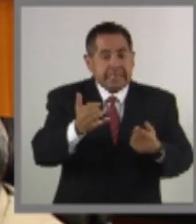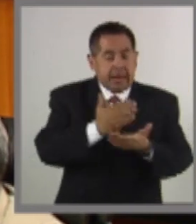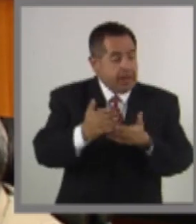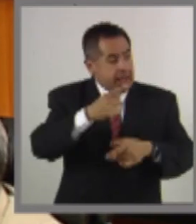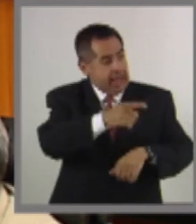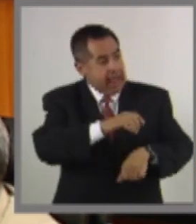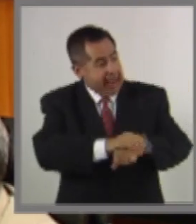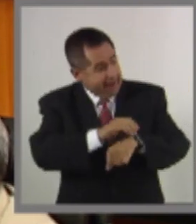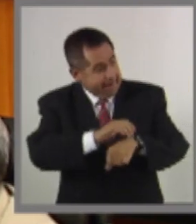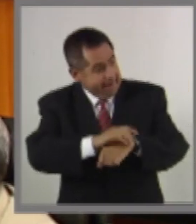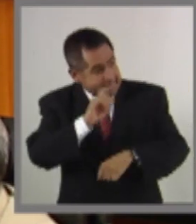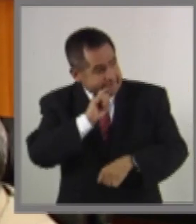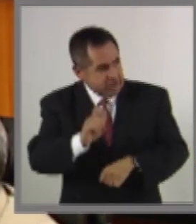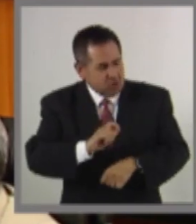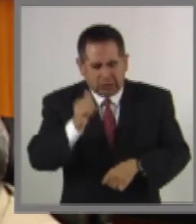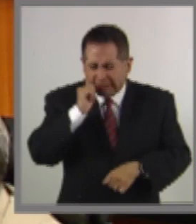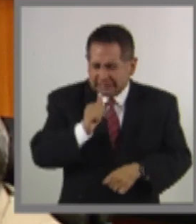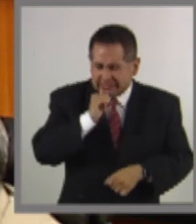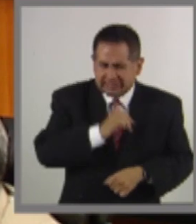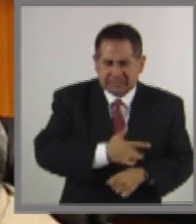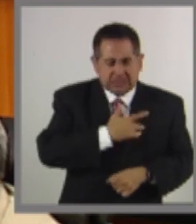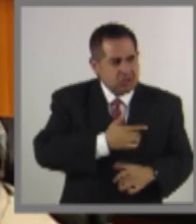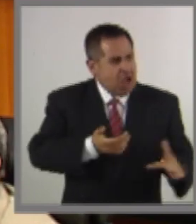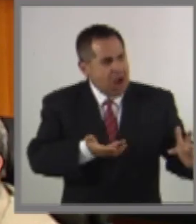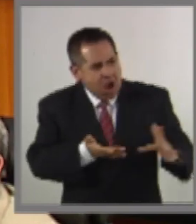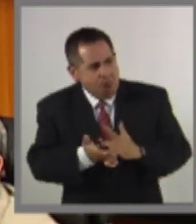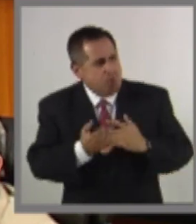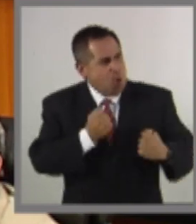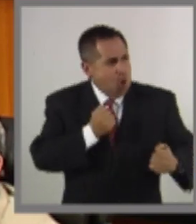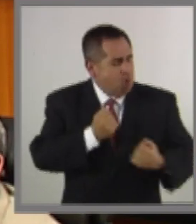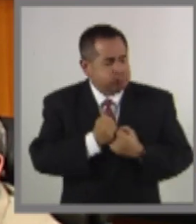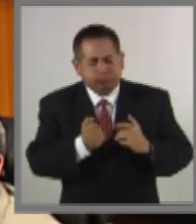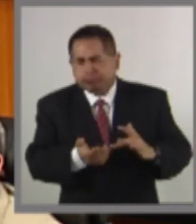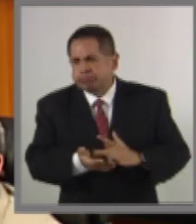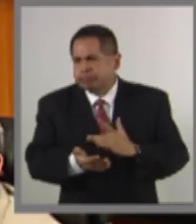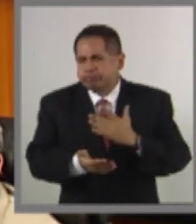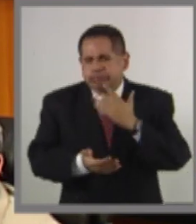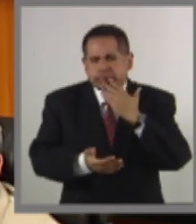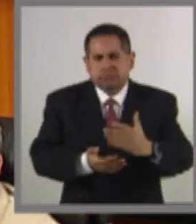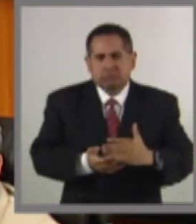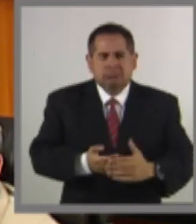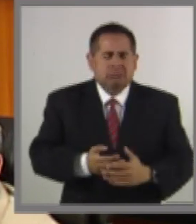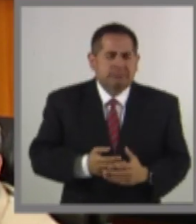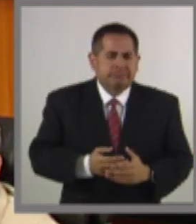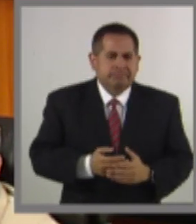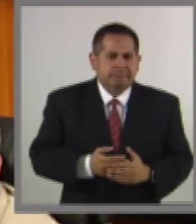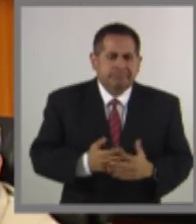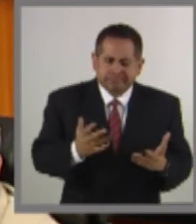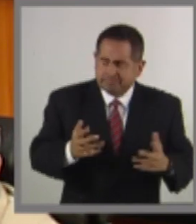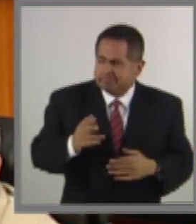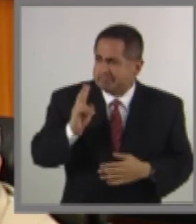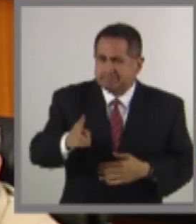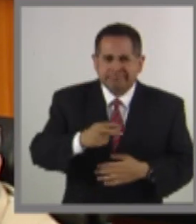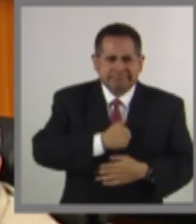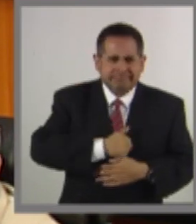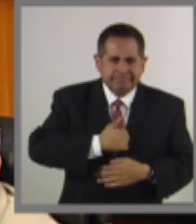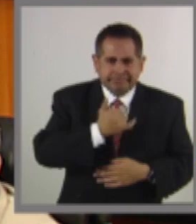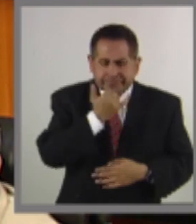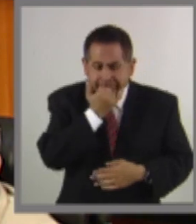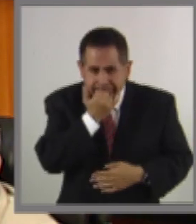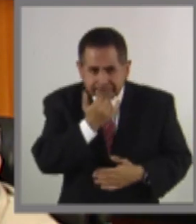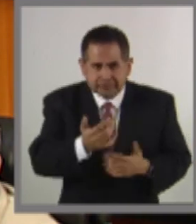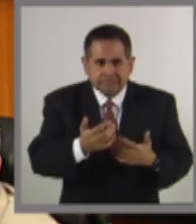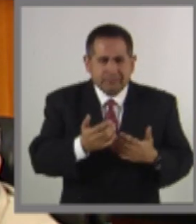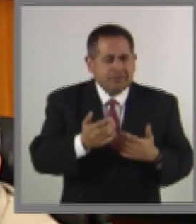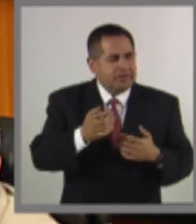sin duda, siempre sentimos tu apoyo y tu respaldo. Y que me disculpe